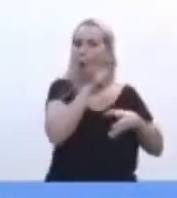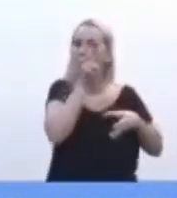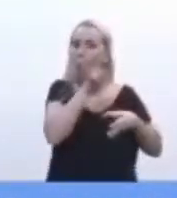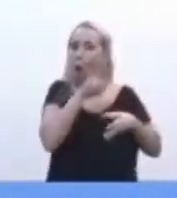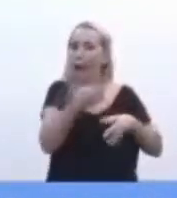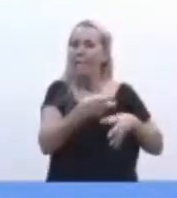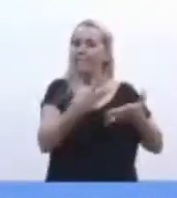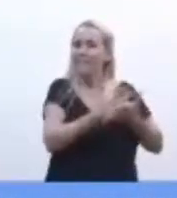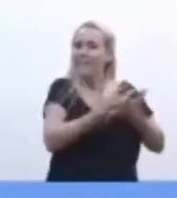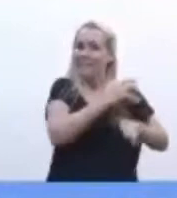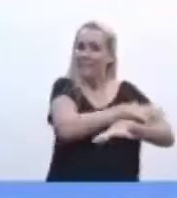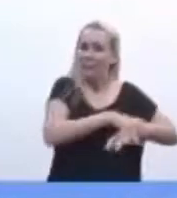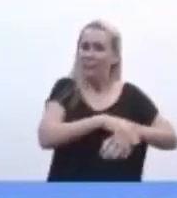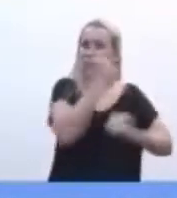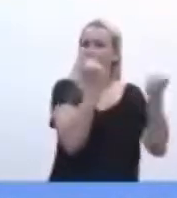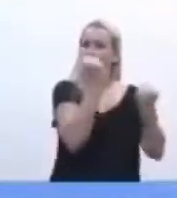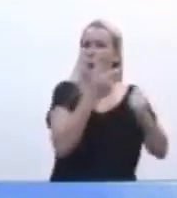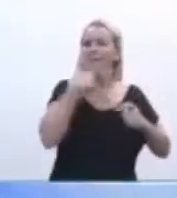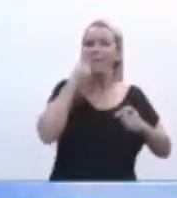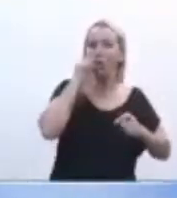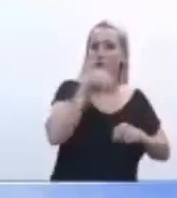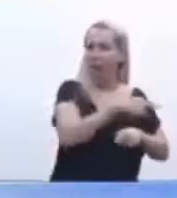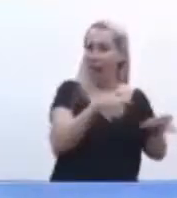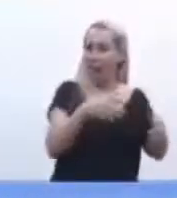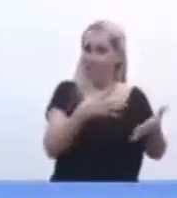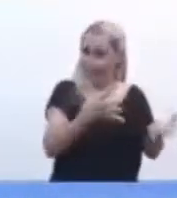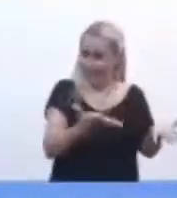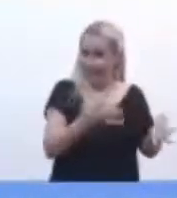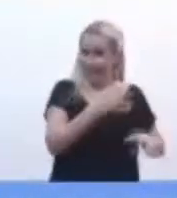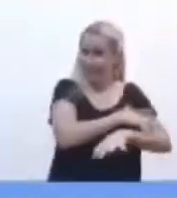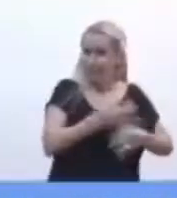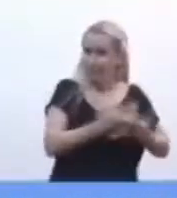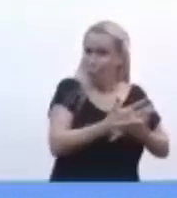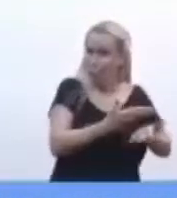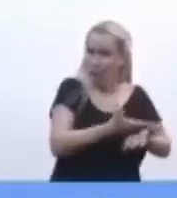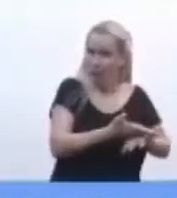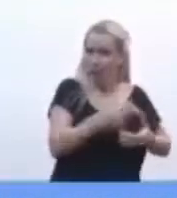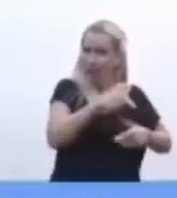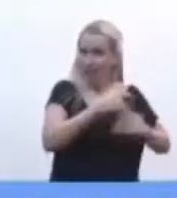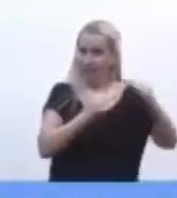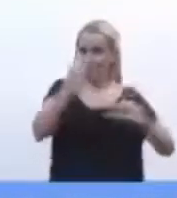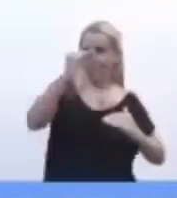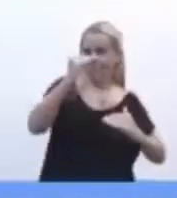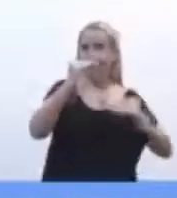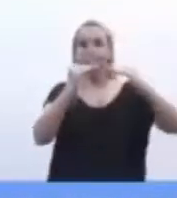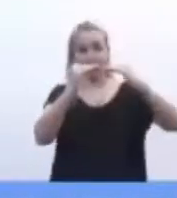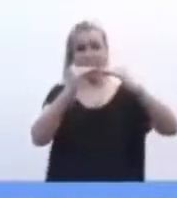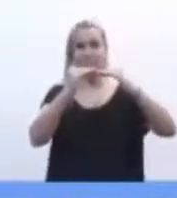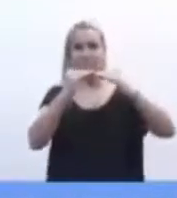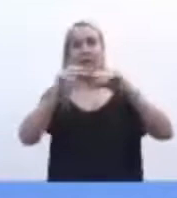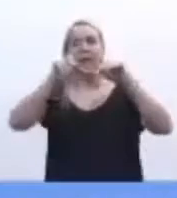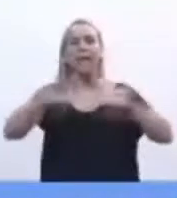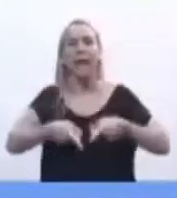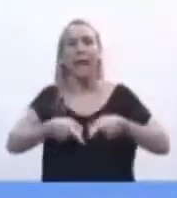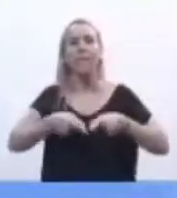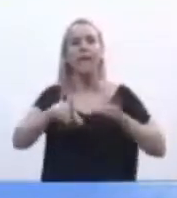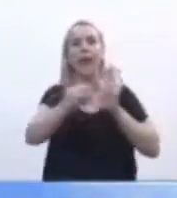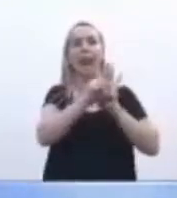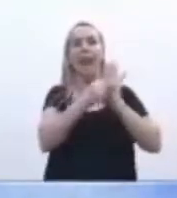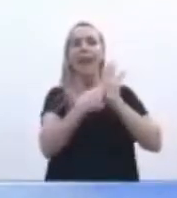vulnerabilidad económica o social y es también una cuestión de derechos humanos